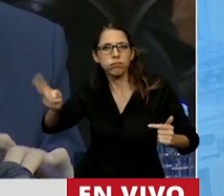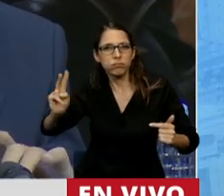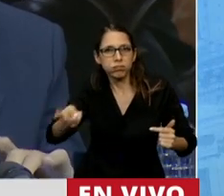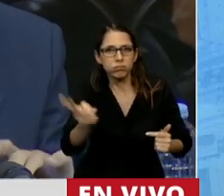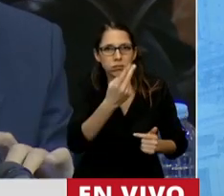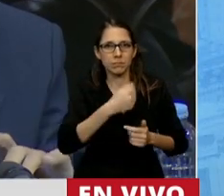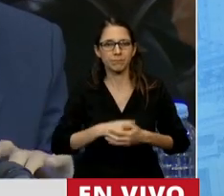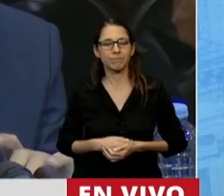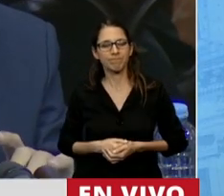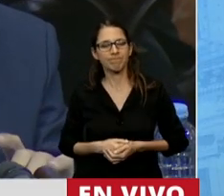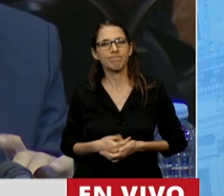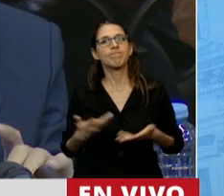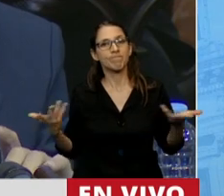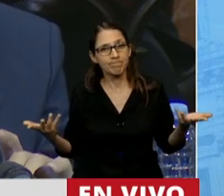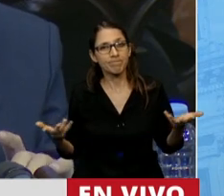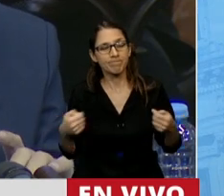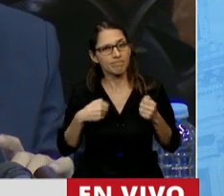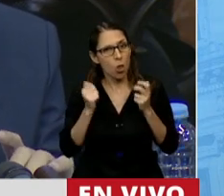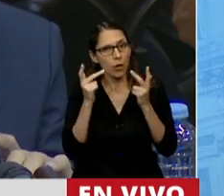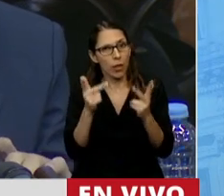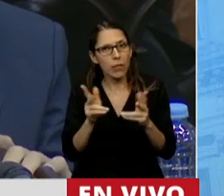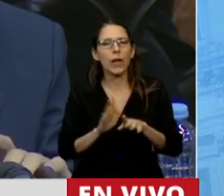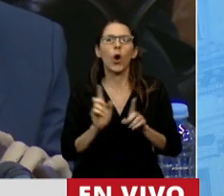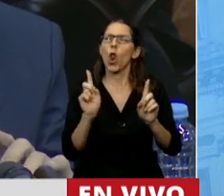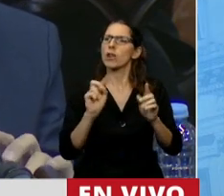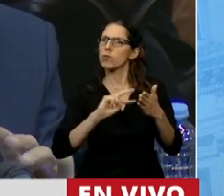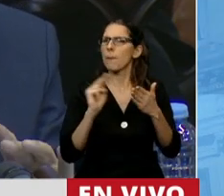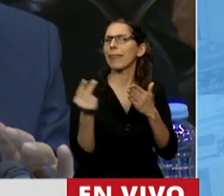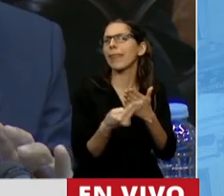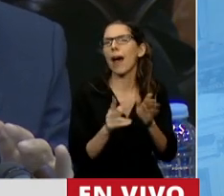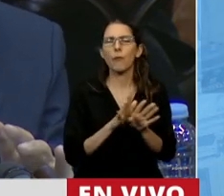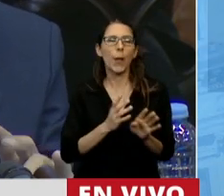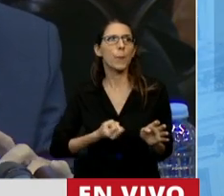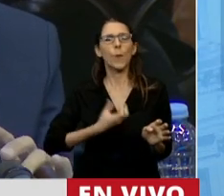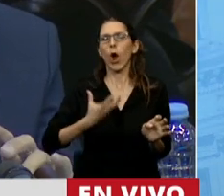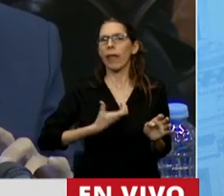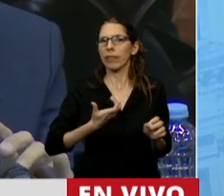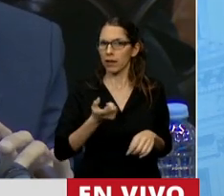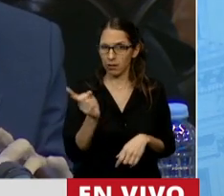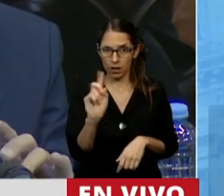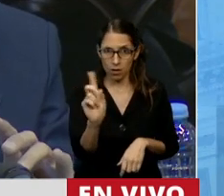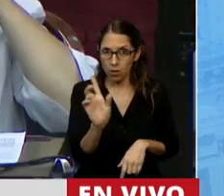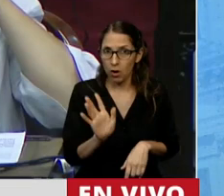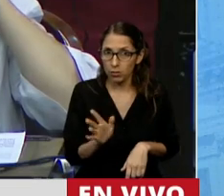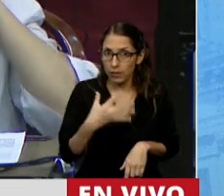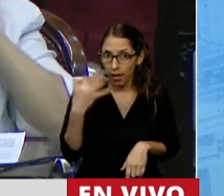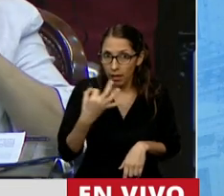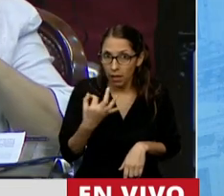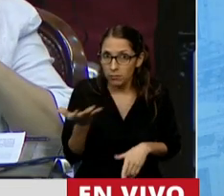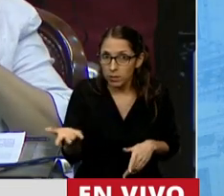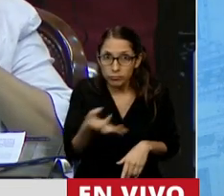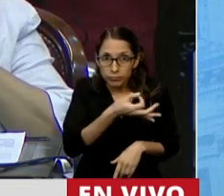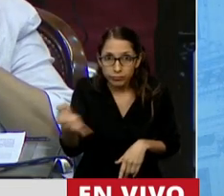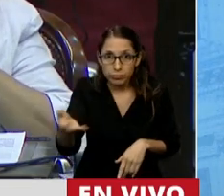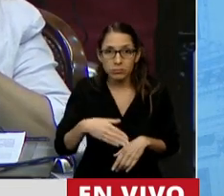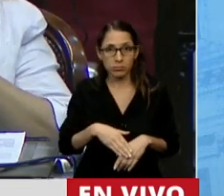frase no es metafórica ni poética. Literalmente describe